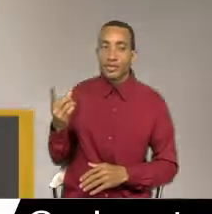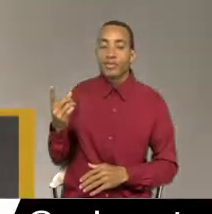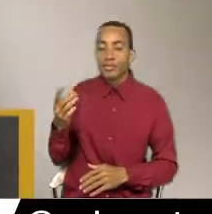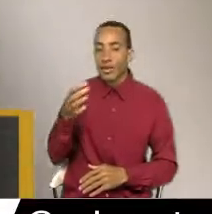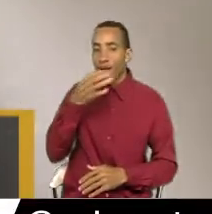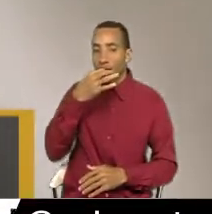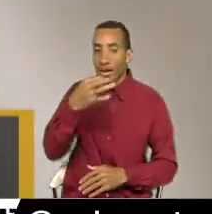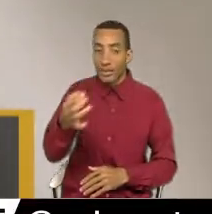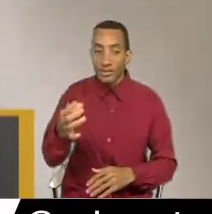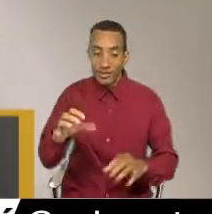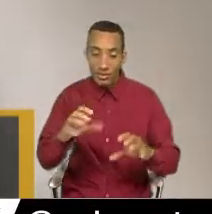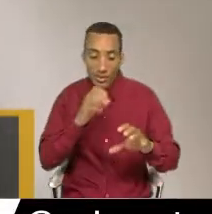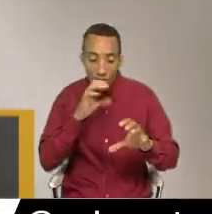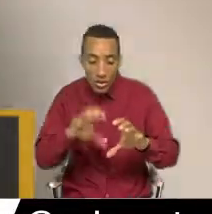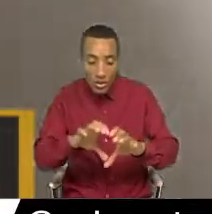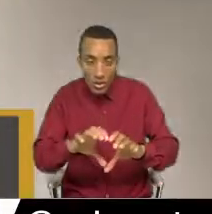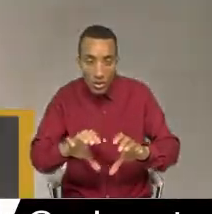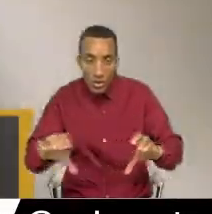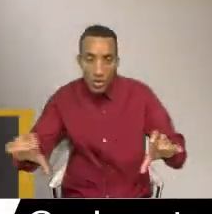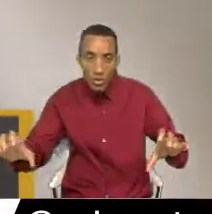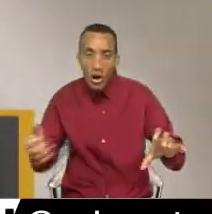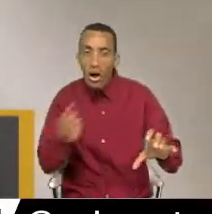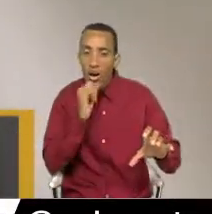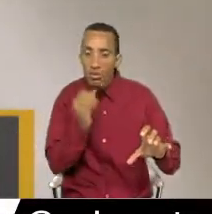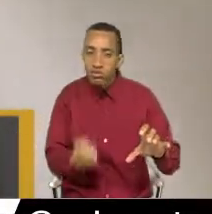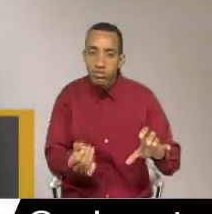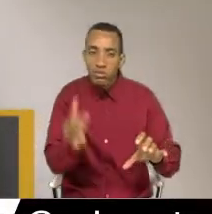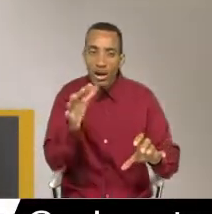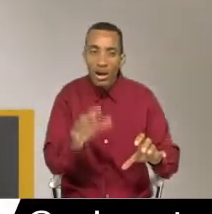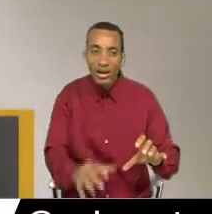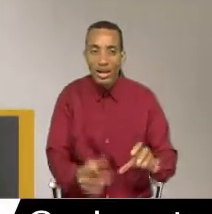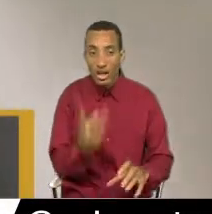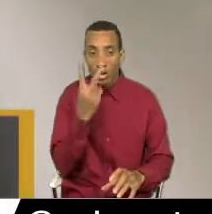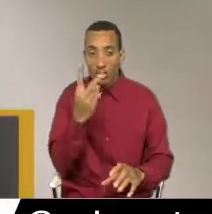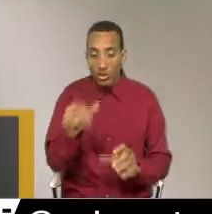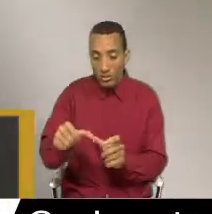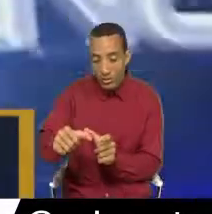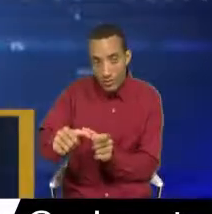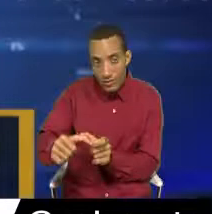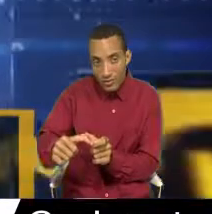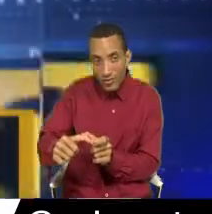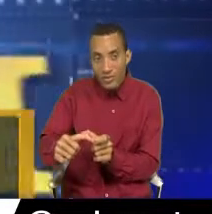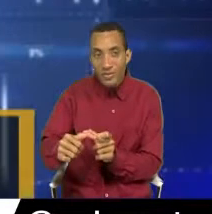de 2 pulgadas sale agua y toda clase de residuos y desechos de alimentos, según esta denuncia.